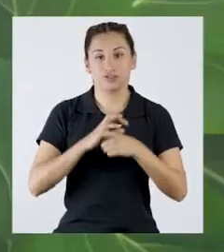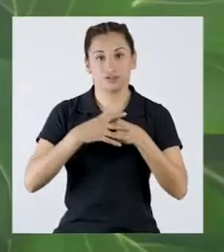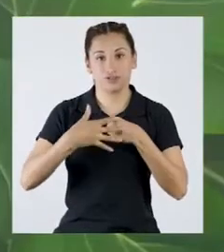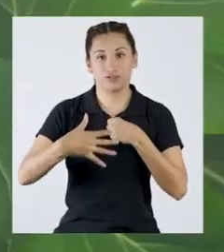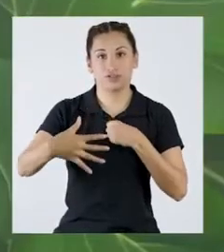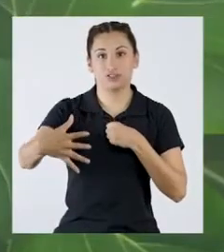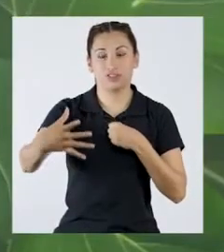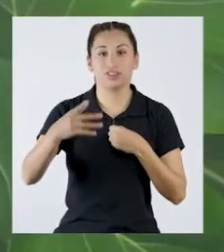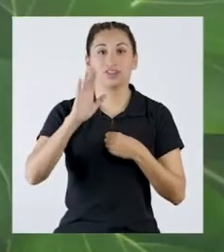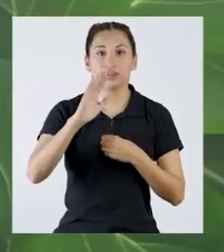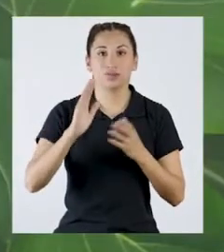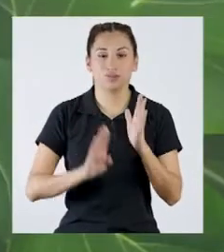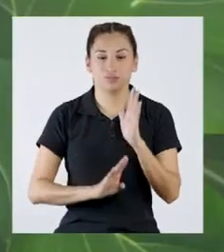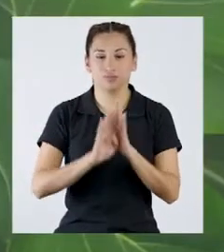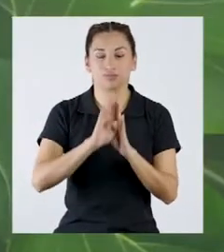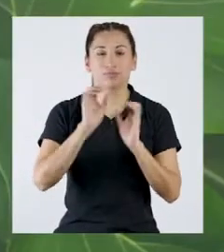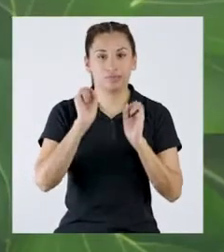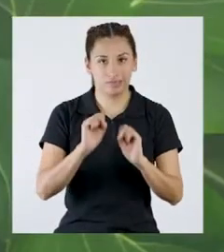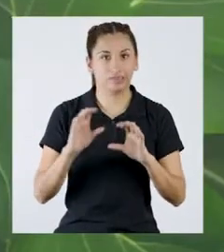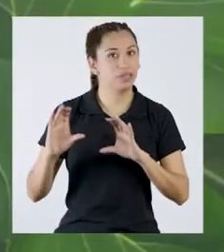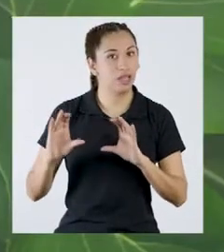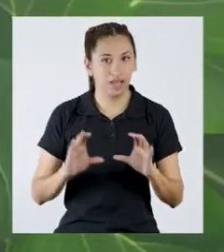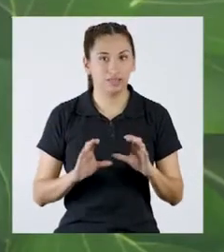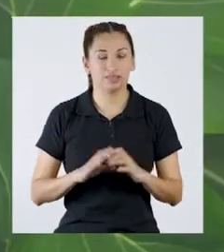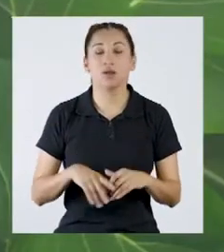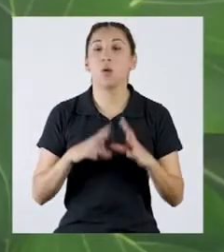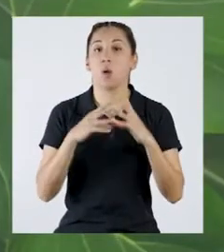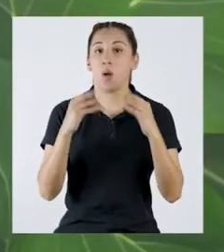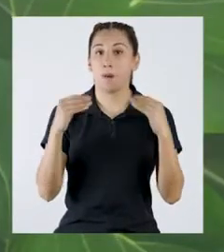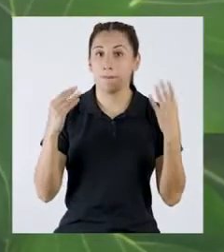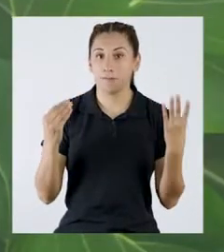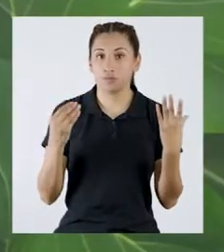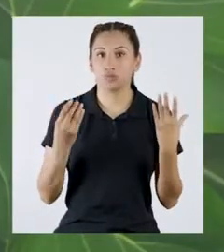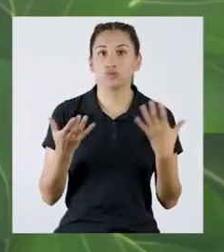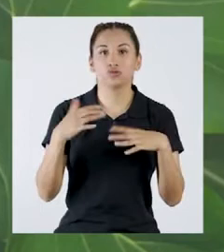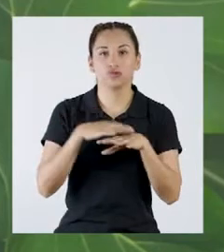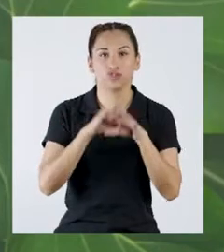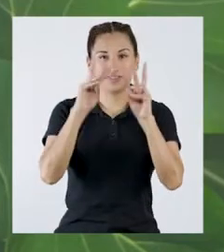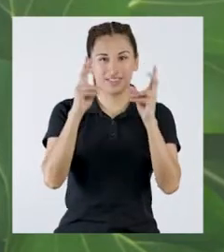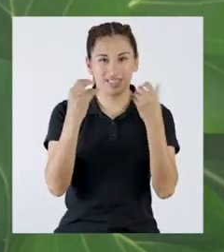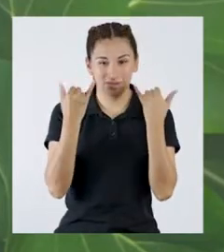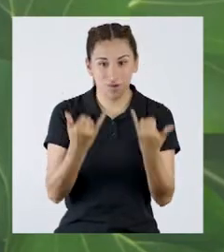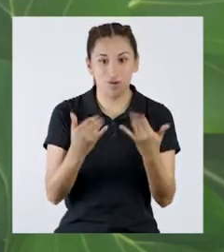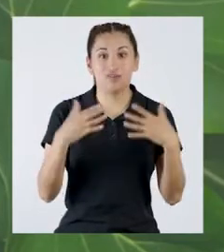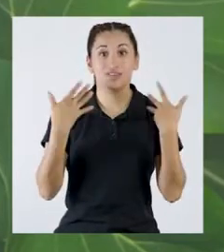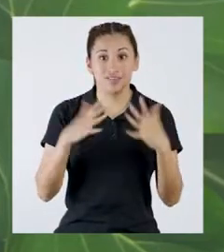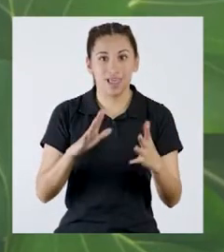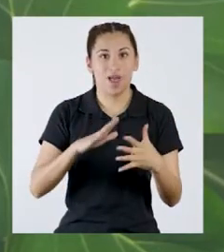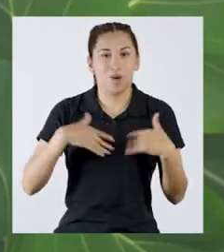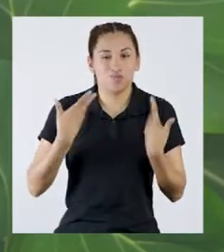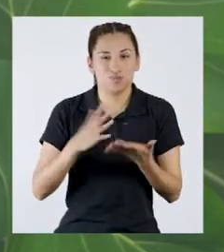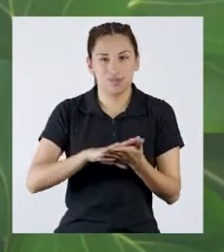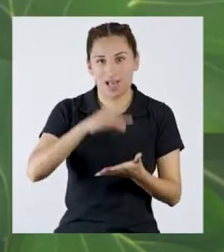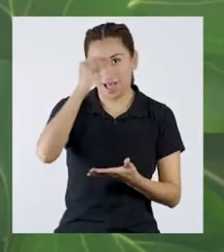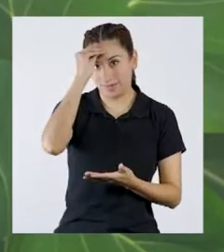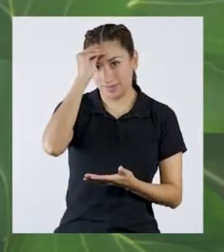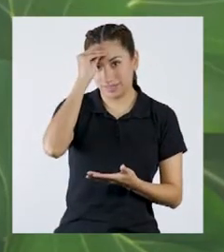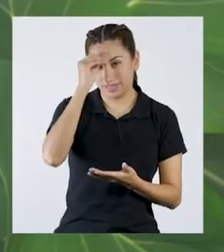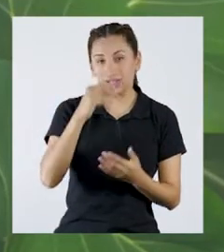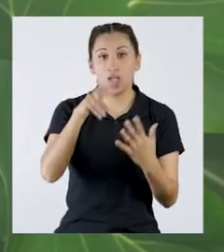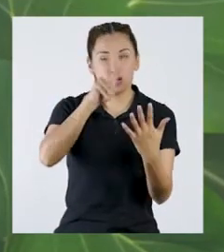Sostenible nuestro desarrollo debe ser. Mucho sobre el tema de hoy pudimos